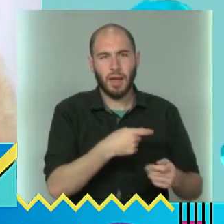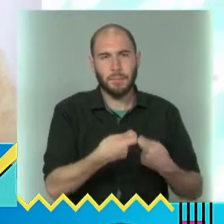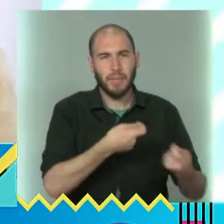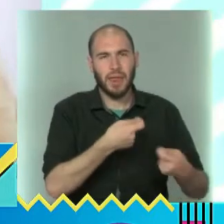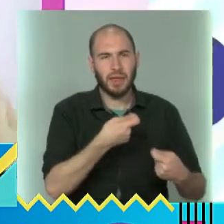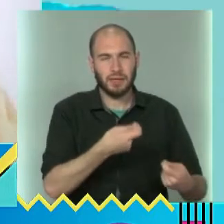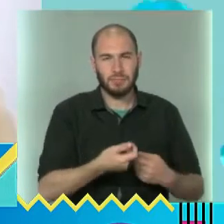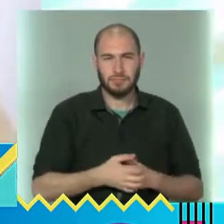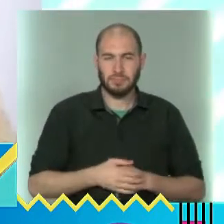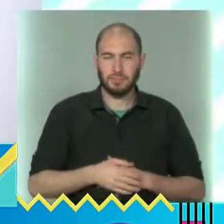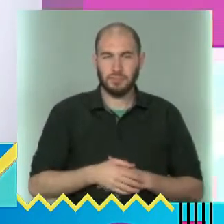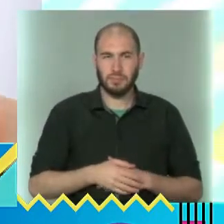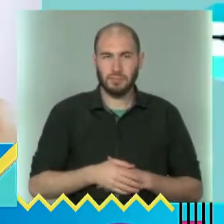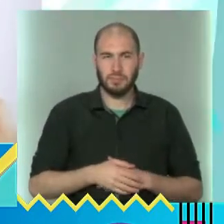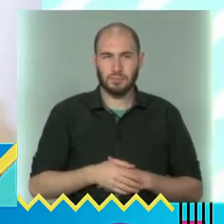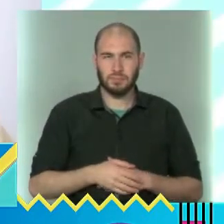sus finanzas?